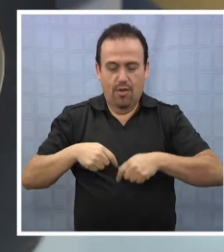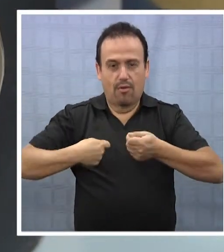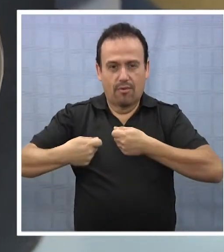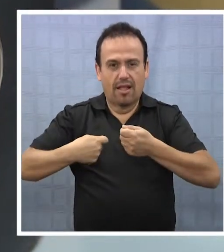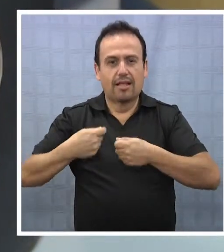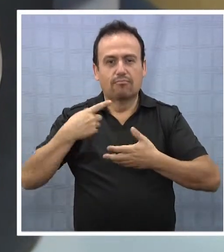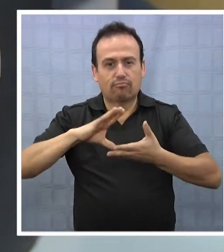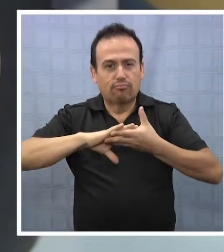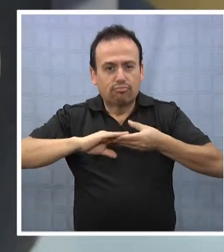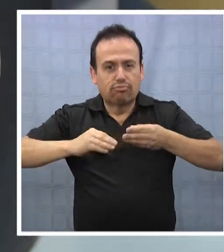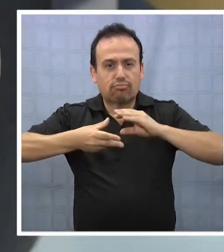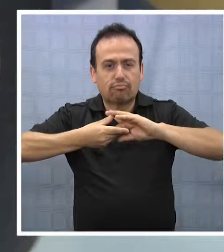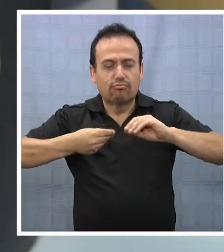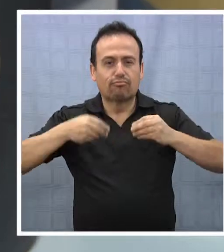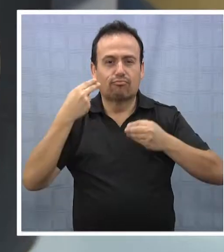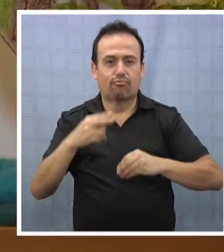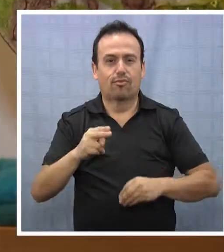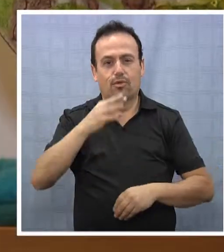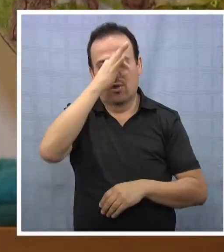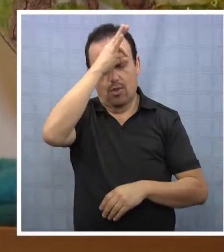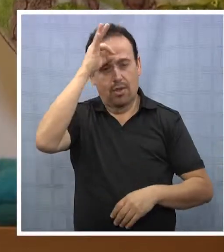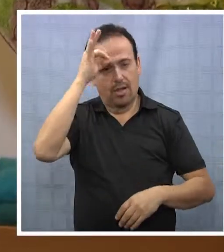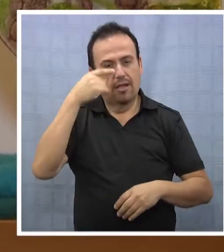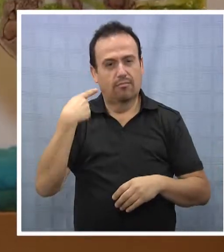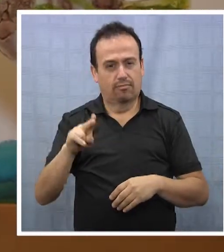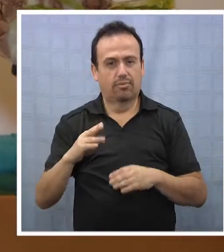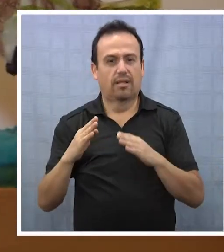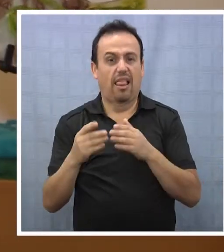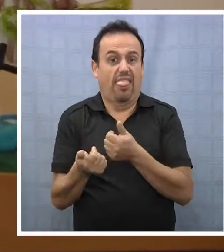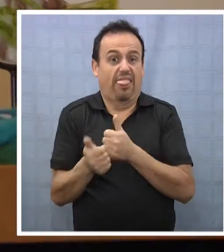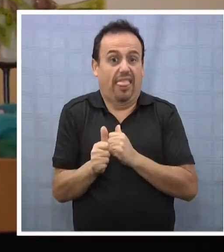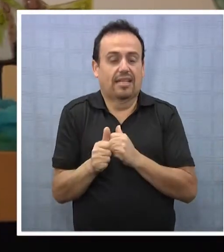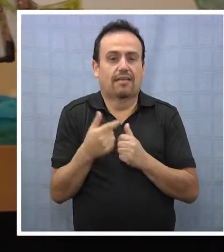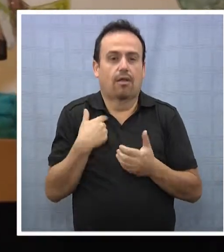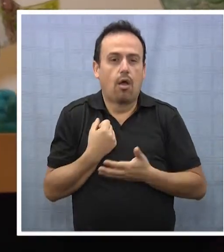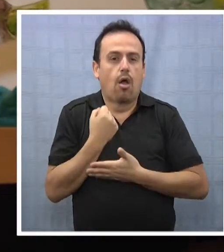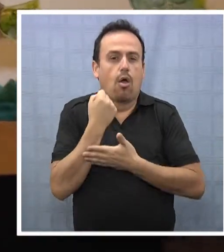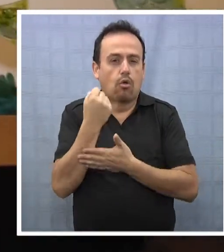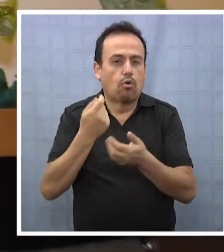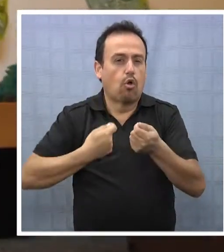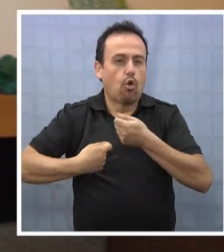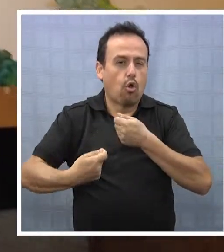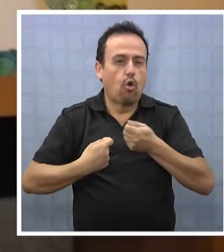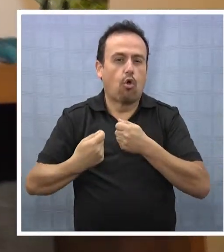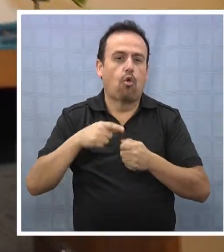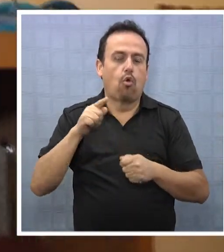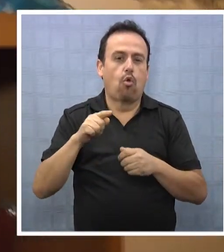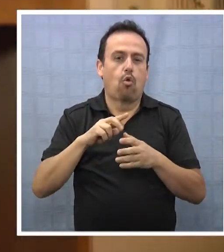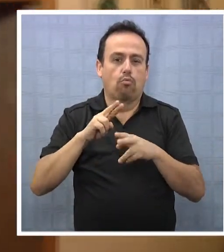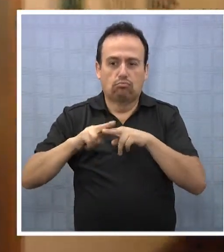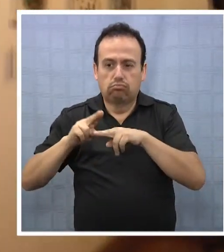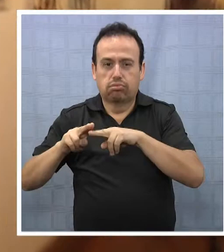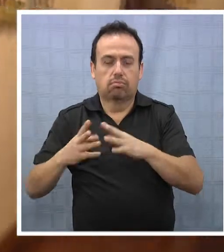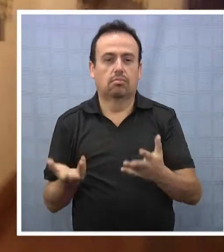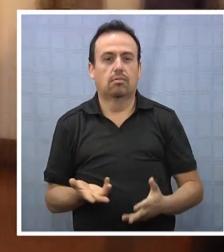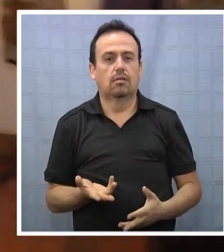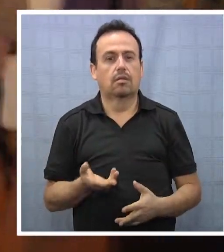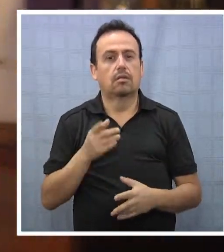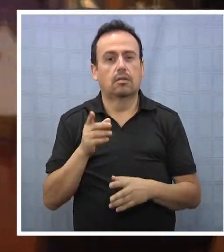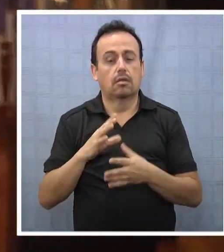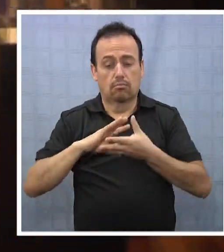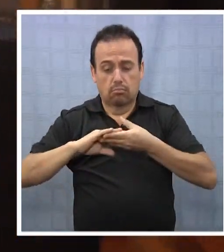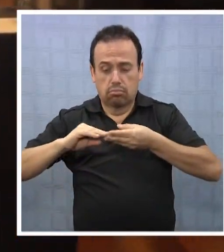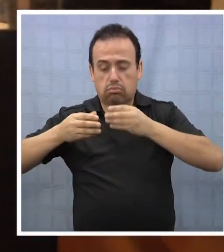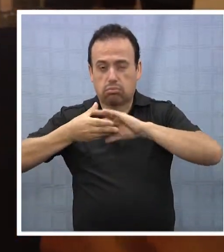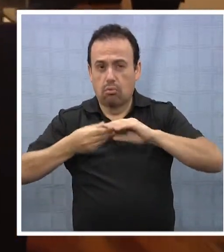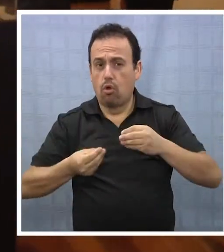de artesanía, desafío asumido por la Casa de Estudios para colaborar en la comercialización de estos productos. Los artesanos son